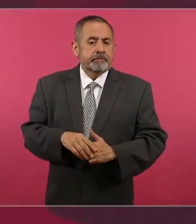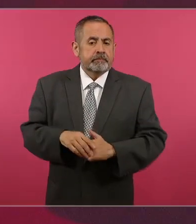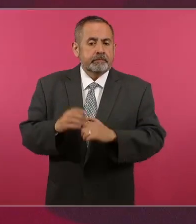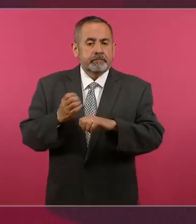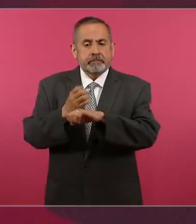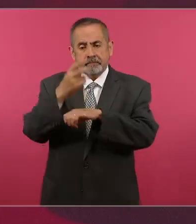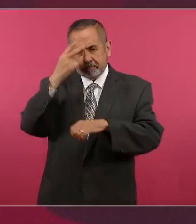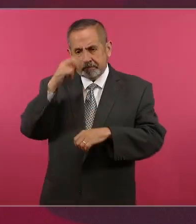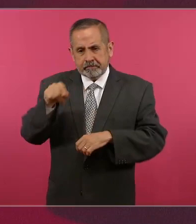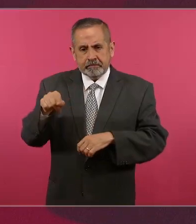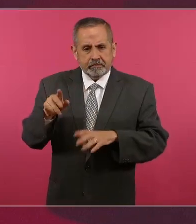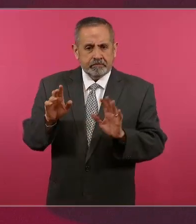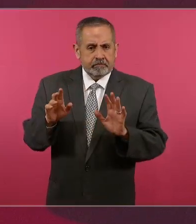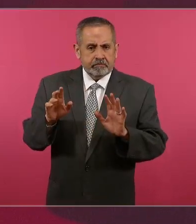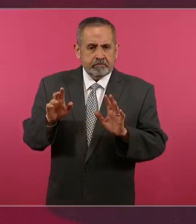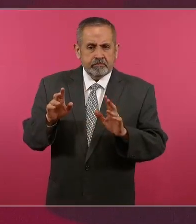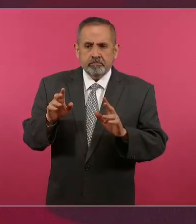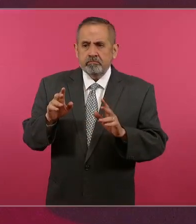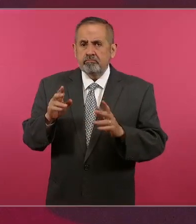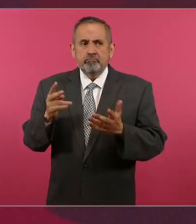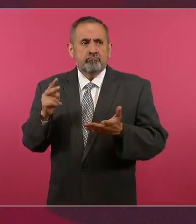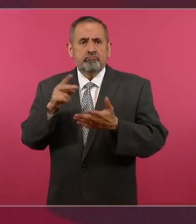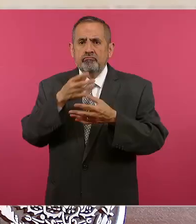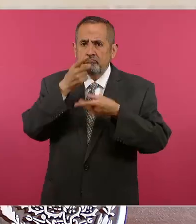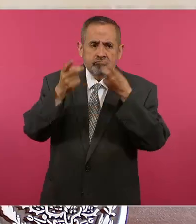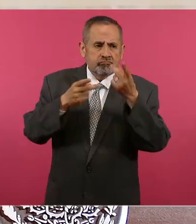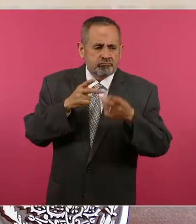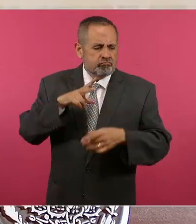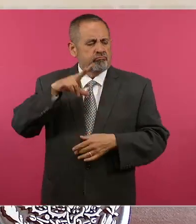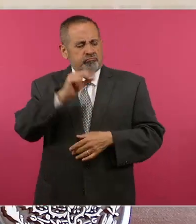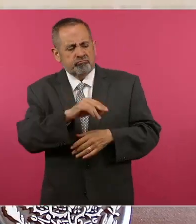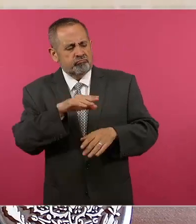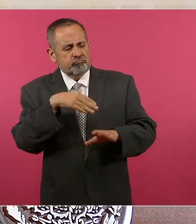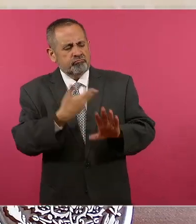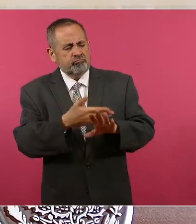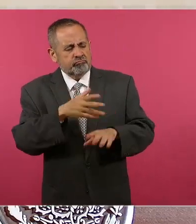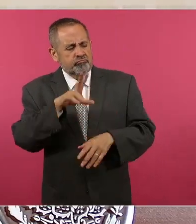del Estado de México no se ha pronunciado en contra.